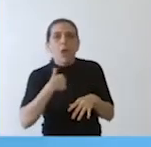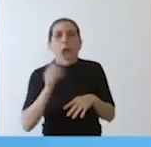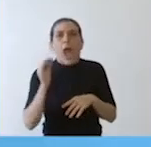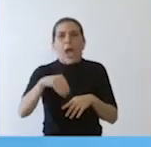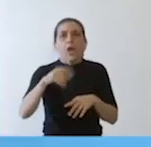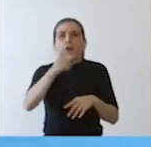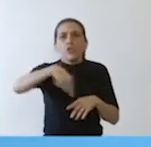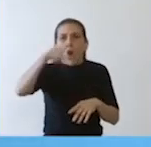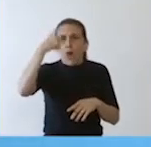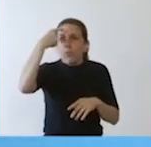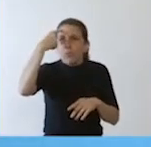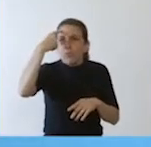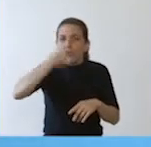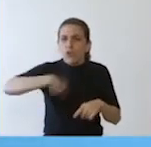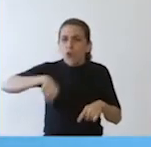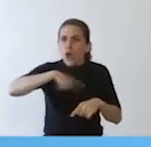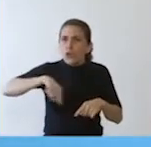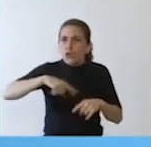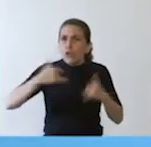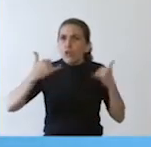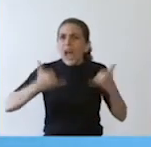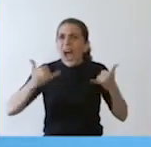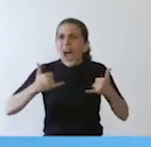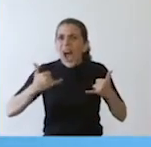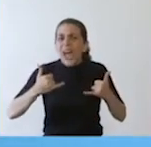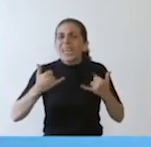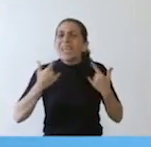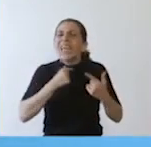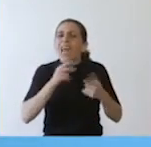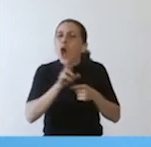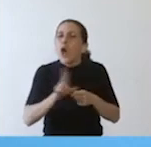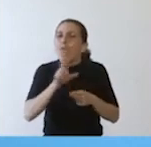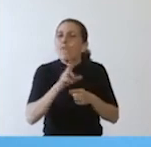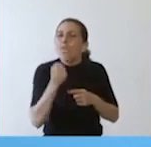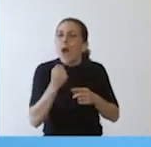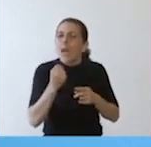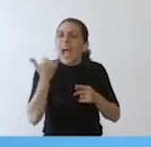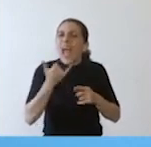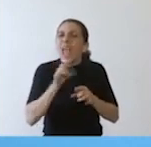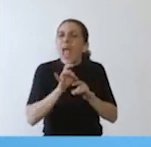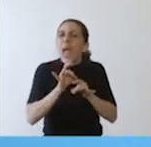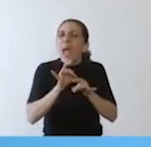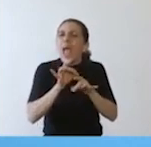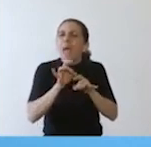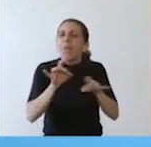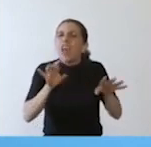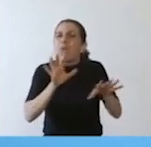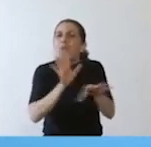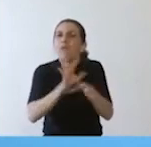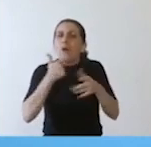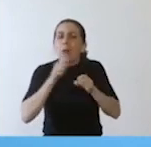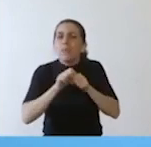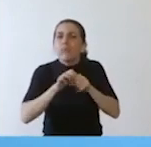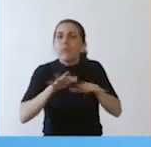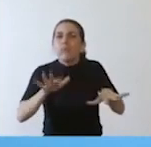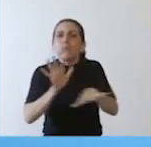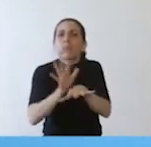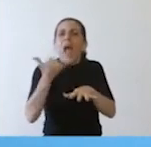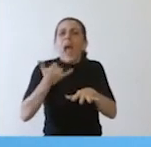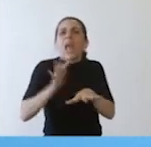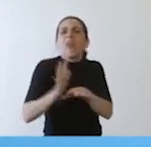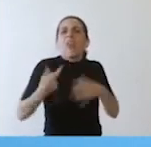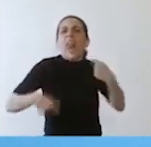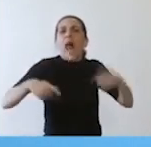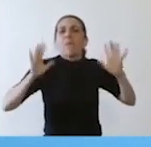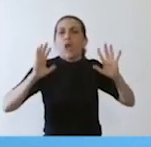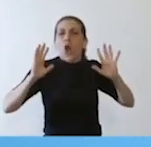tengamos en cuenta que nosotros estamos en presencia, quiero recalcar este concepto de una epidemia dinámica. Es un fenómeno dinámico donde lo que es cierto hoy puede ya no ser